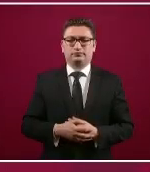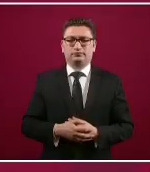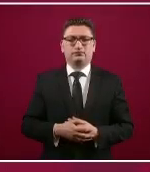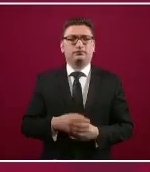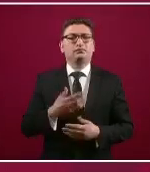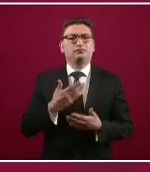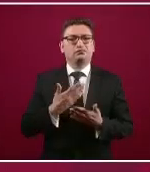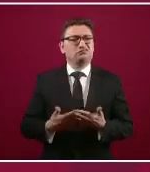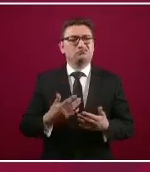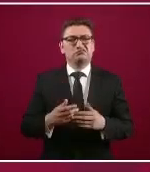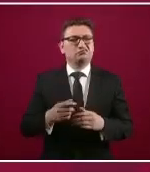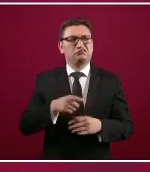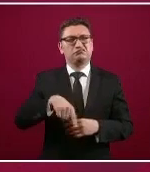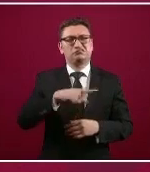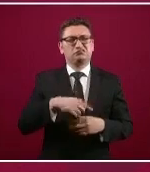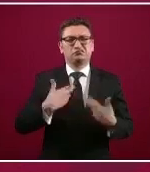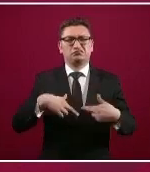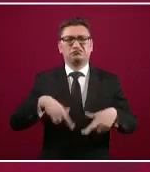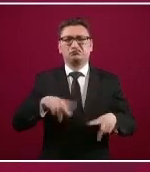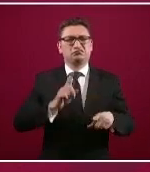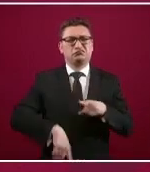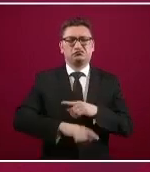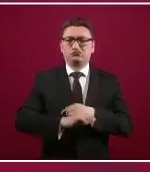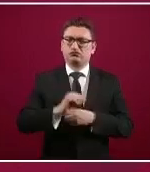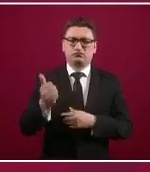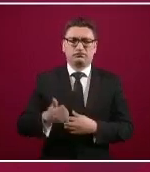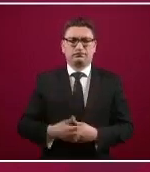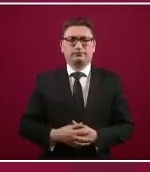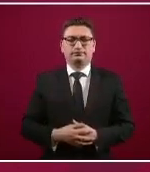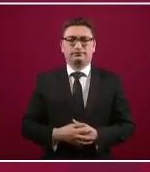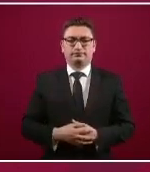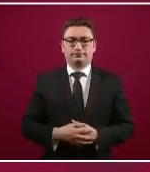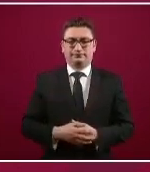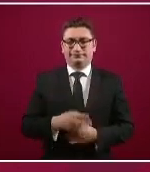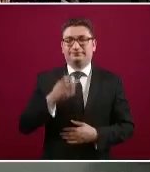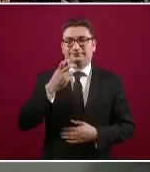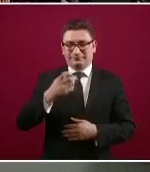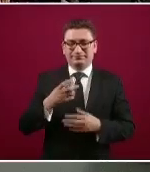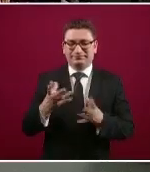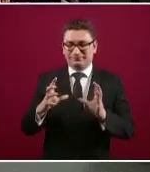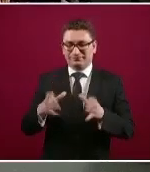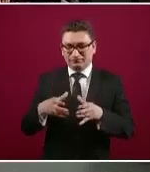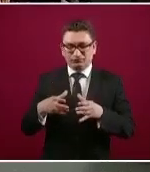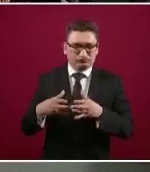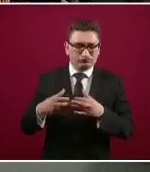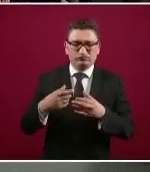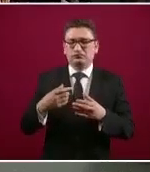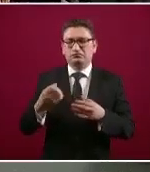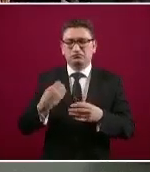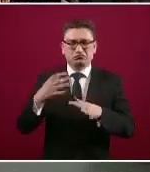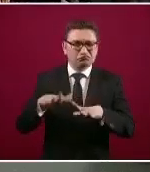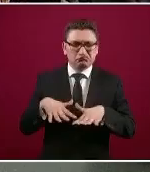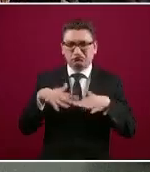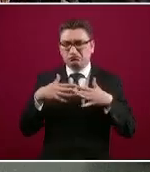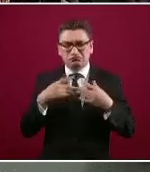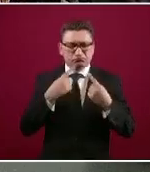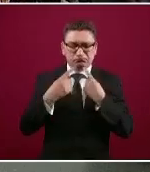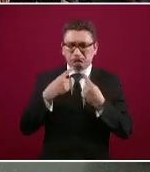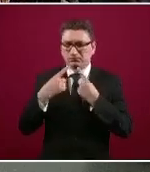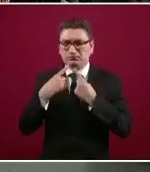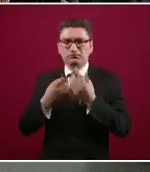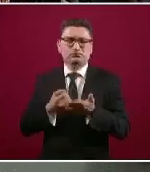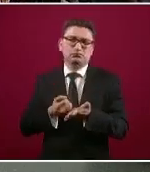tener otros representantes. Y así, en esa asamblea se eligió